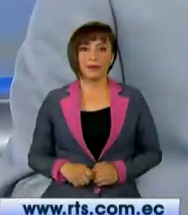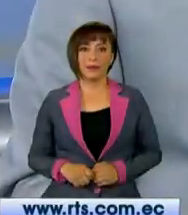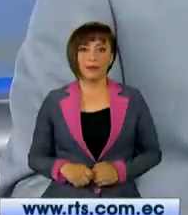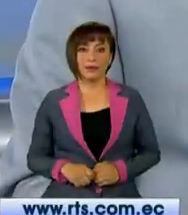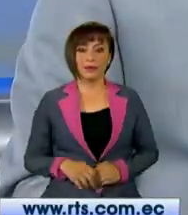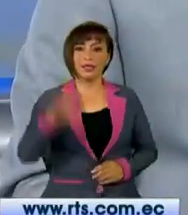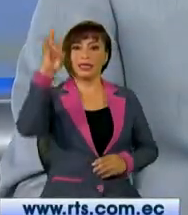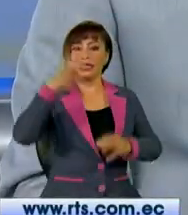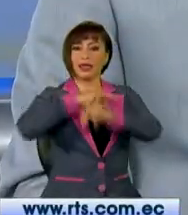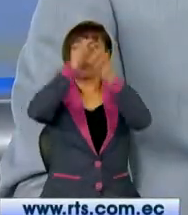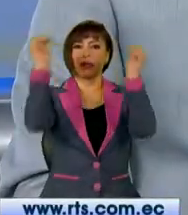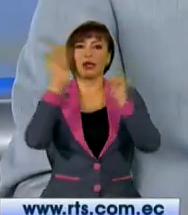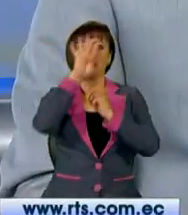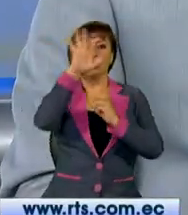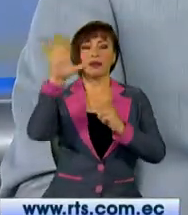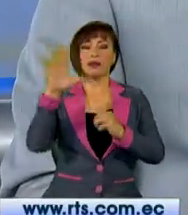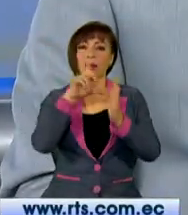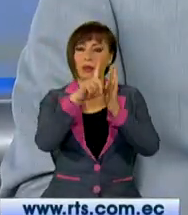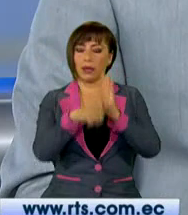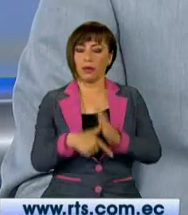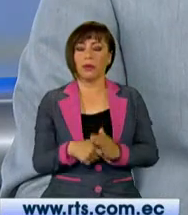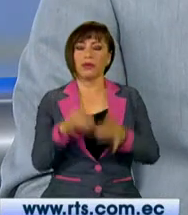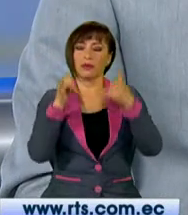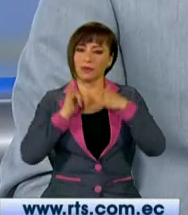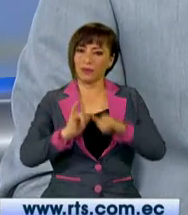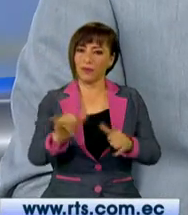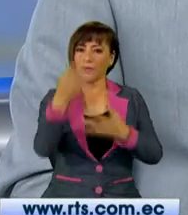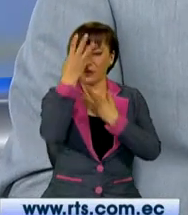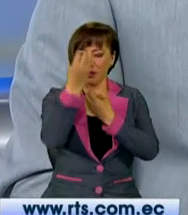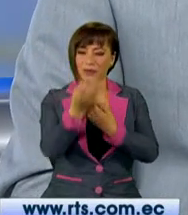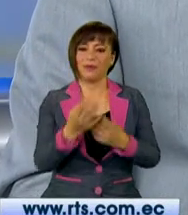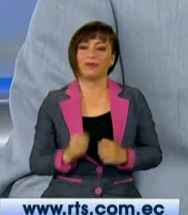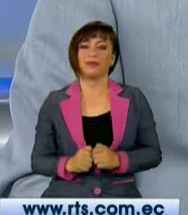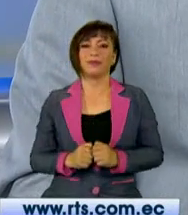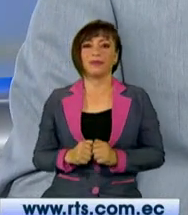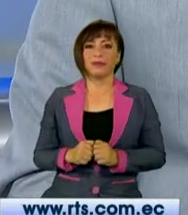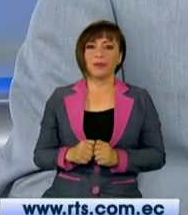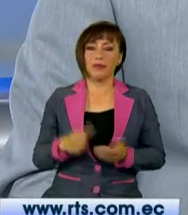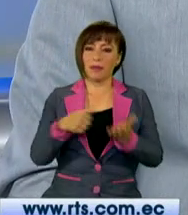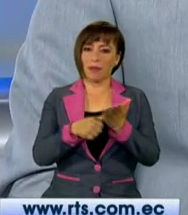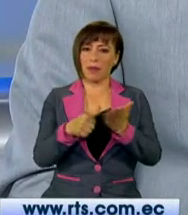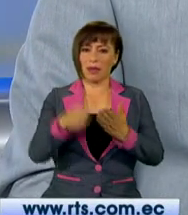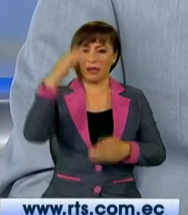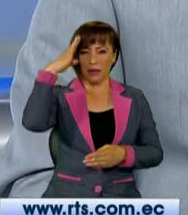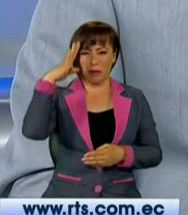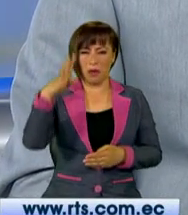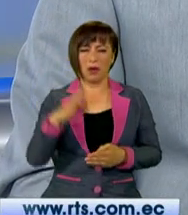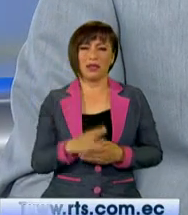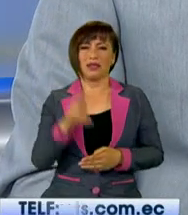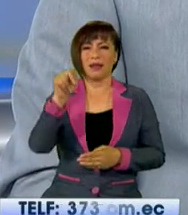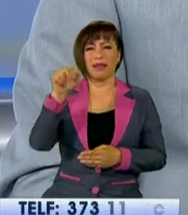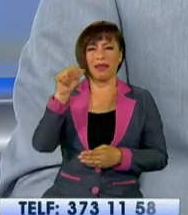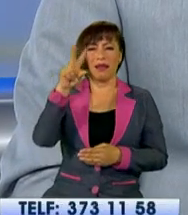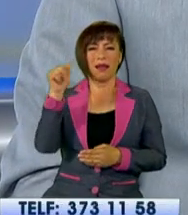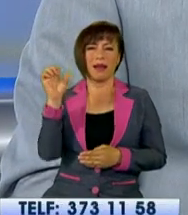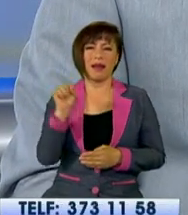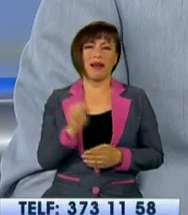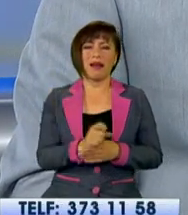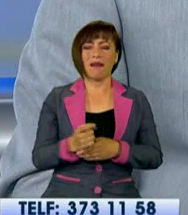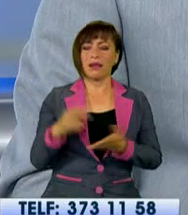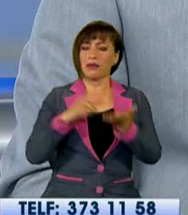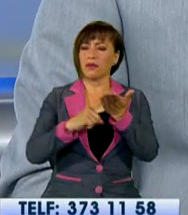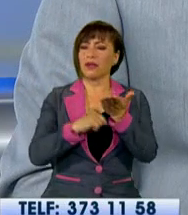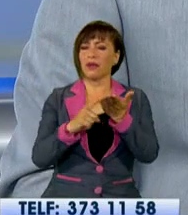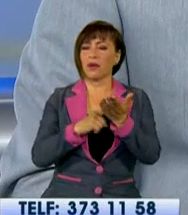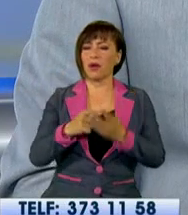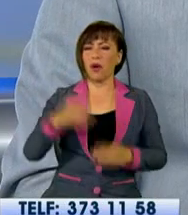De la mañana con 45 minutos continuamos informando. El ministro coordinador de seguridad César Navas mantuvo una reunión con los alcaldes de